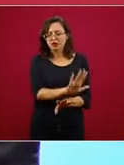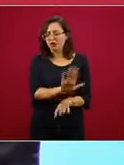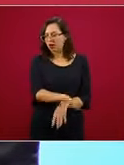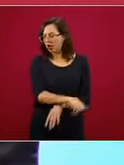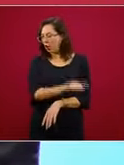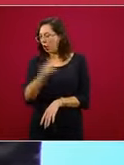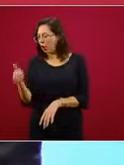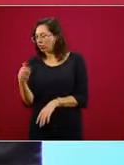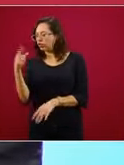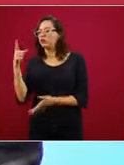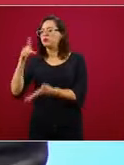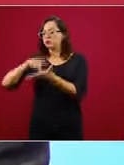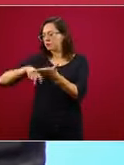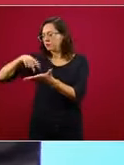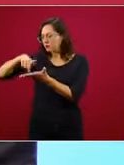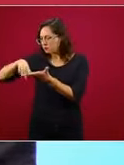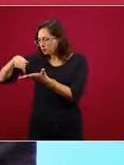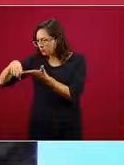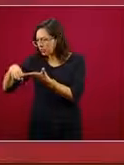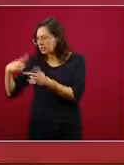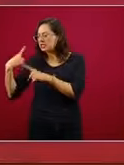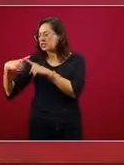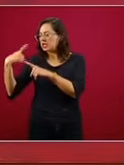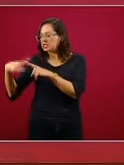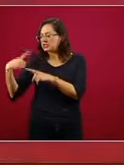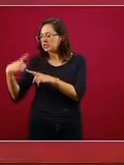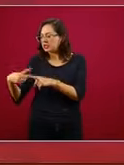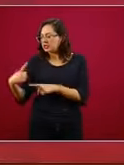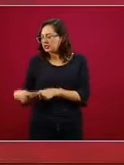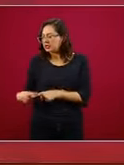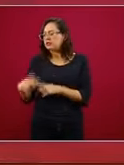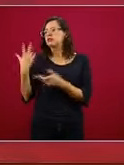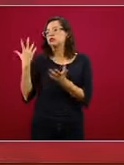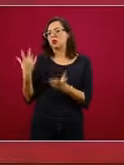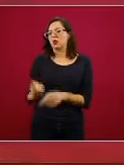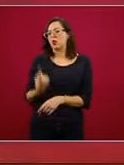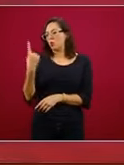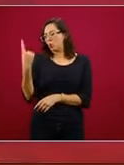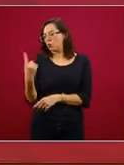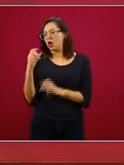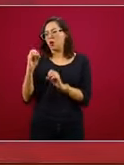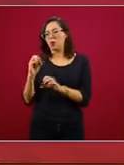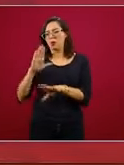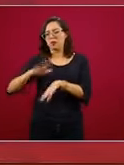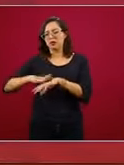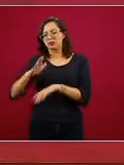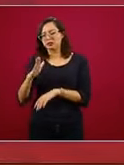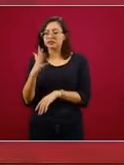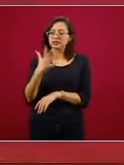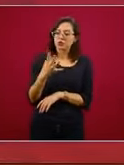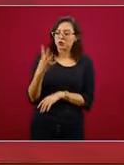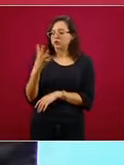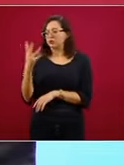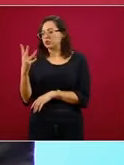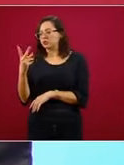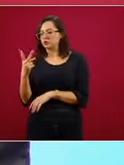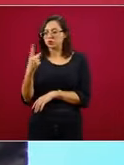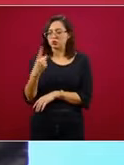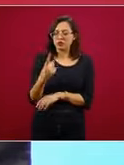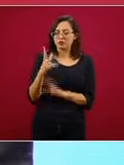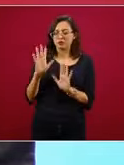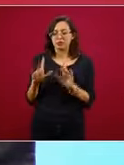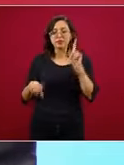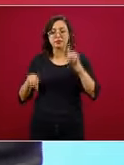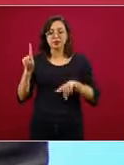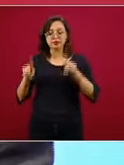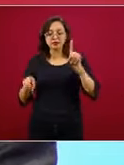de la muestra, alguna de esas 5 personas es positiva, una o más. Puede ser las 5, 4, 3, 2 o solo